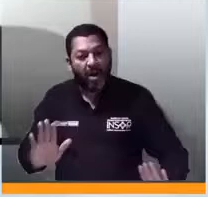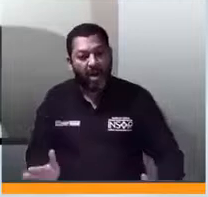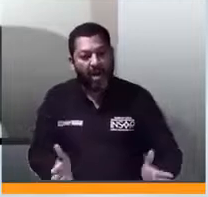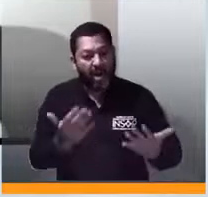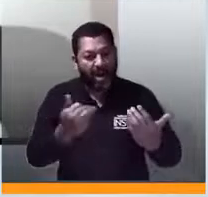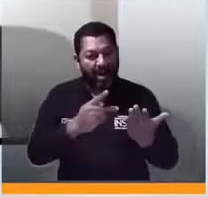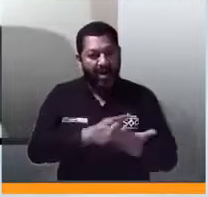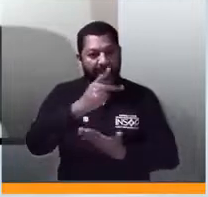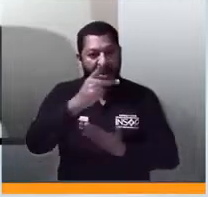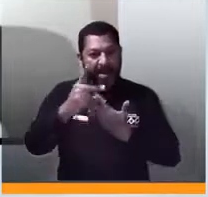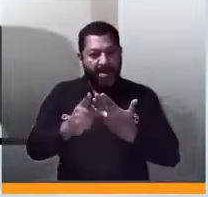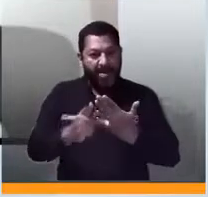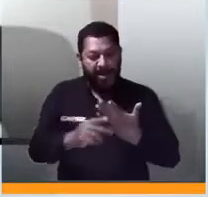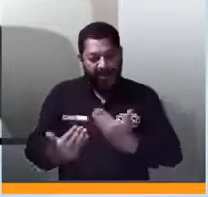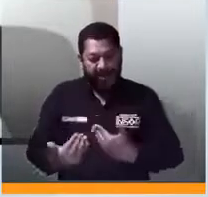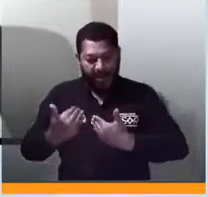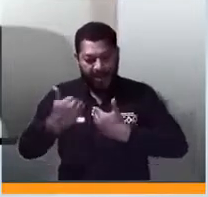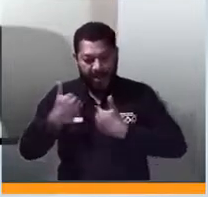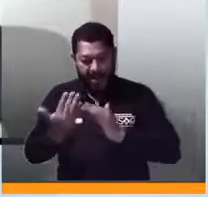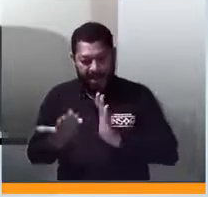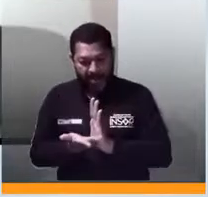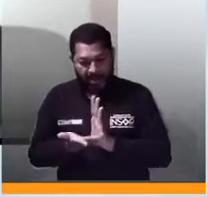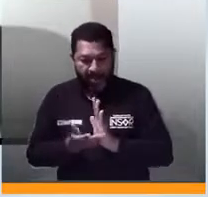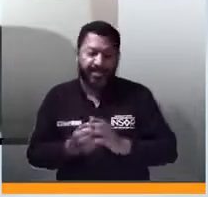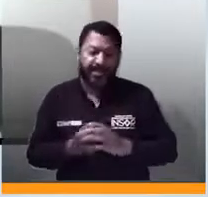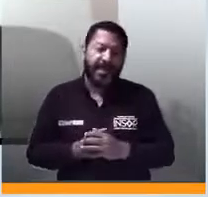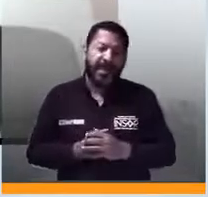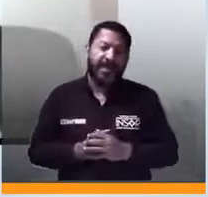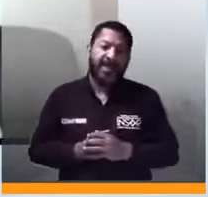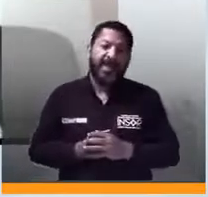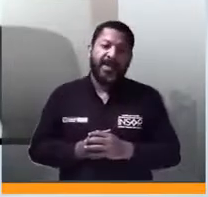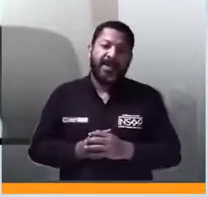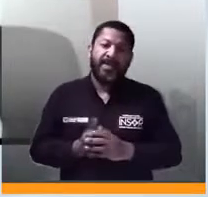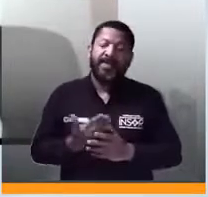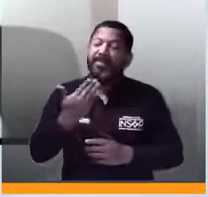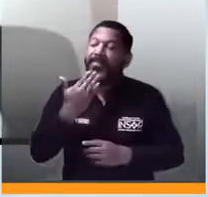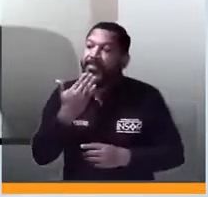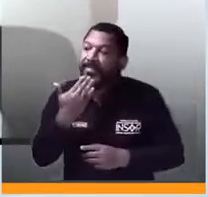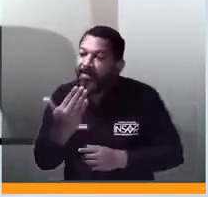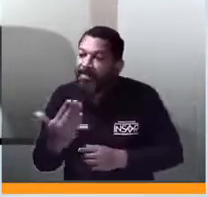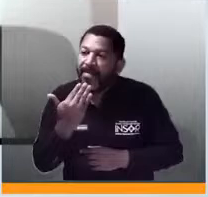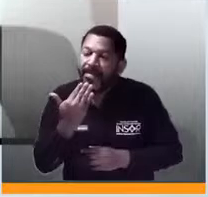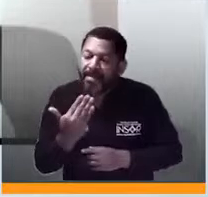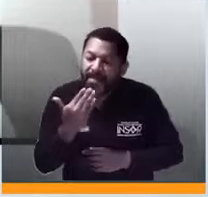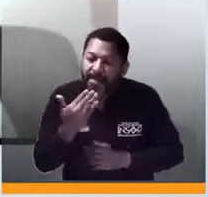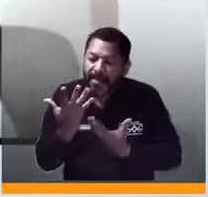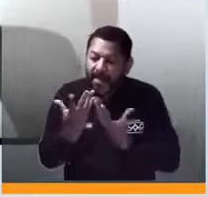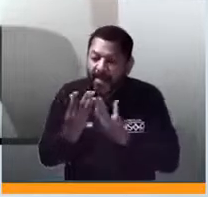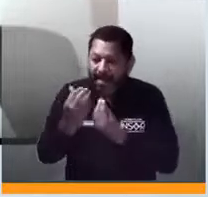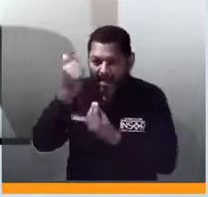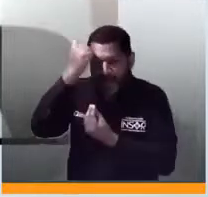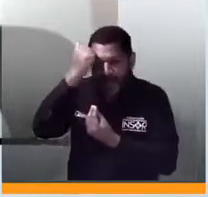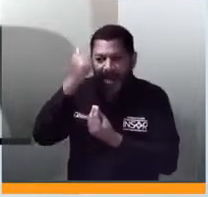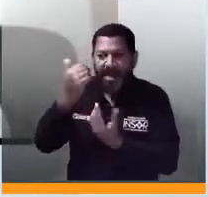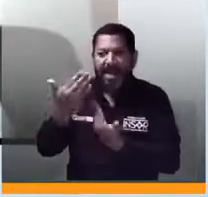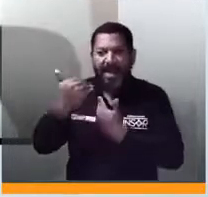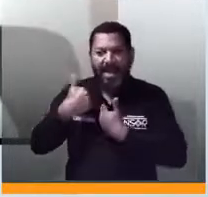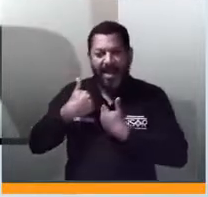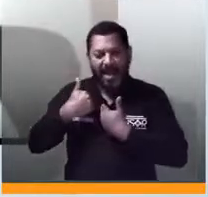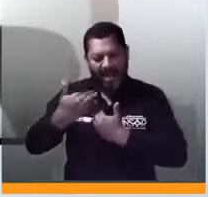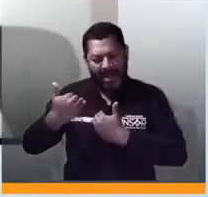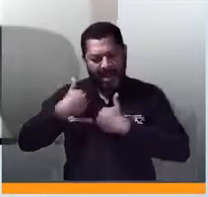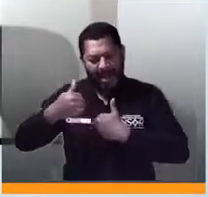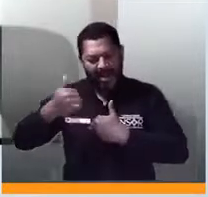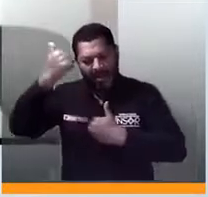nuestro proyecto misional educativo. Así que gracias, continúen siendo esos evangelizadores,